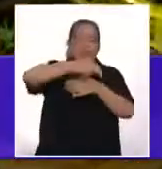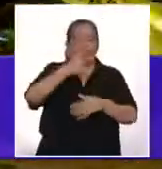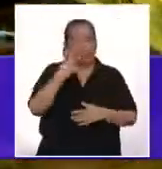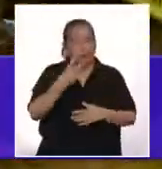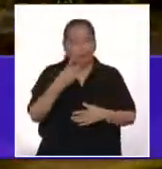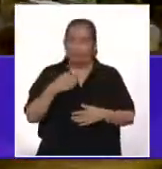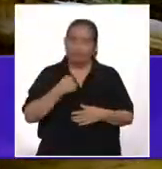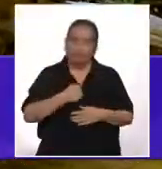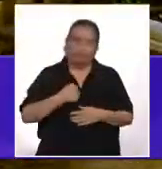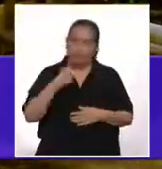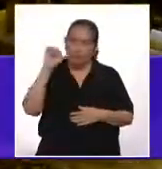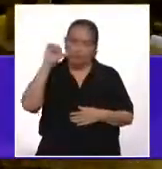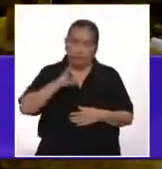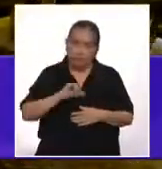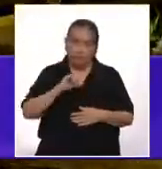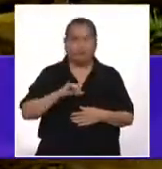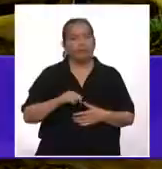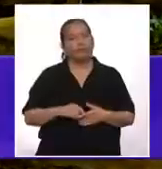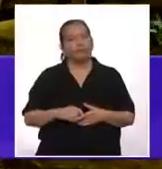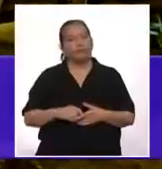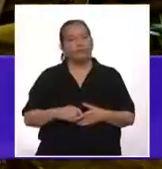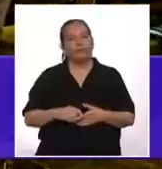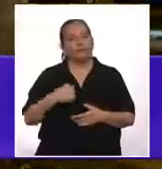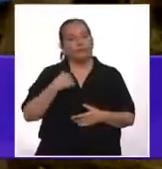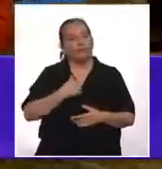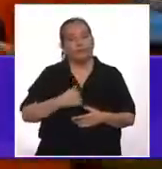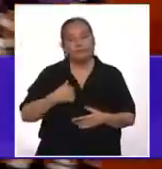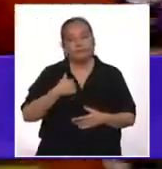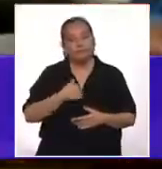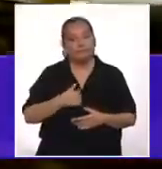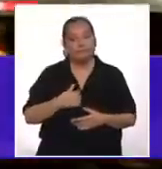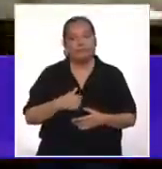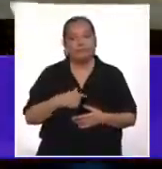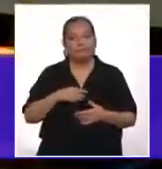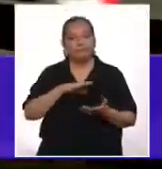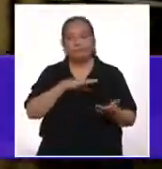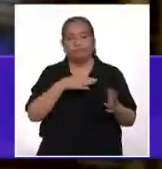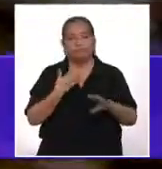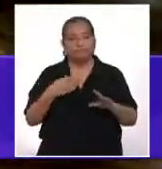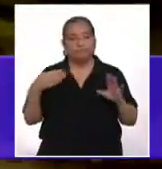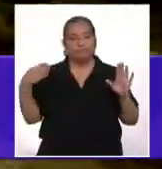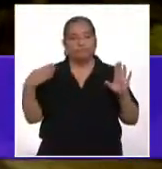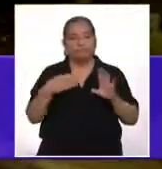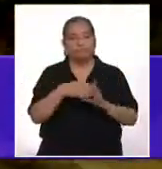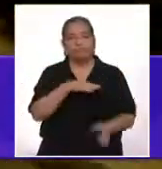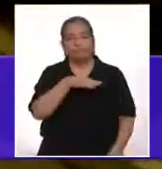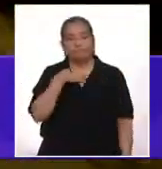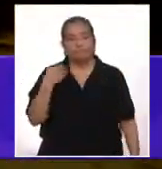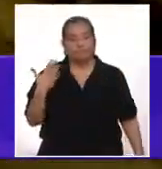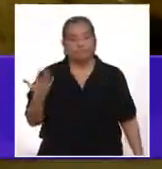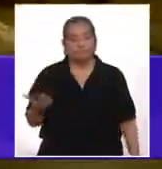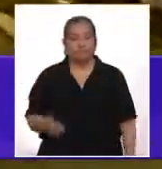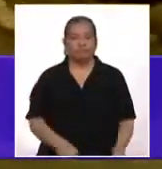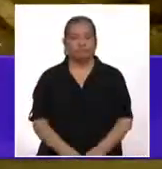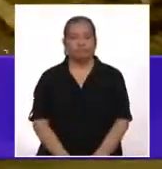para cruzar la avenida. Lamentablemente, este hecho terminó en un accidente fatal.